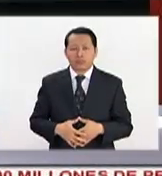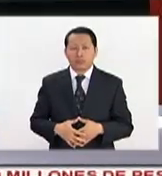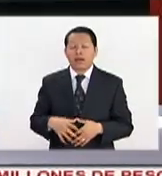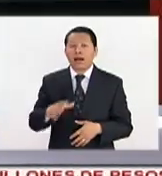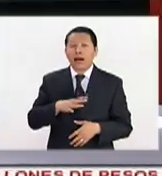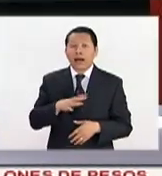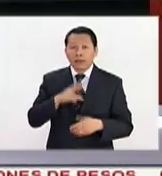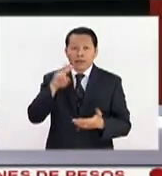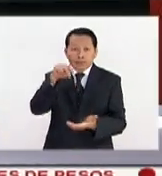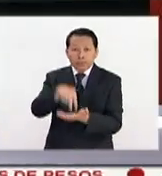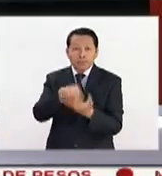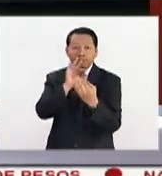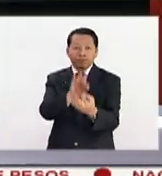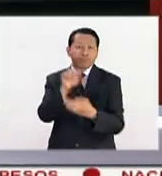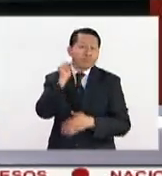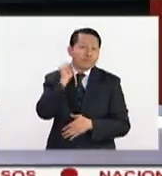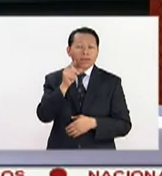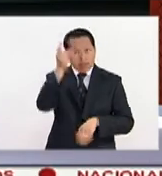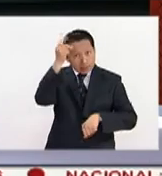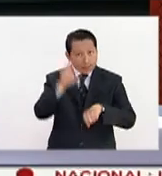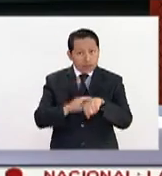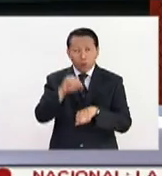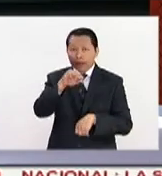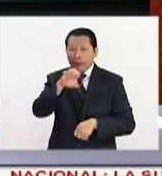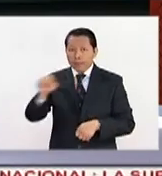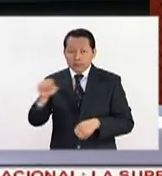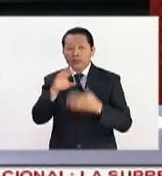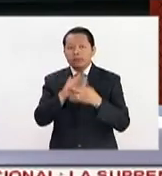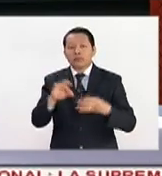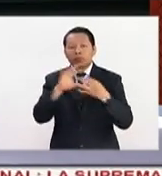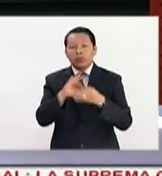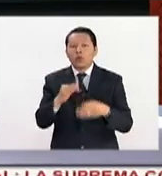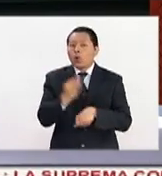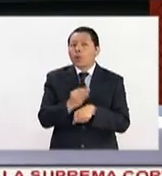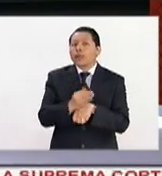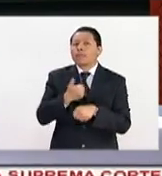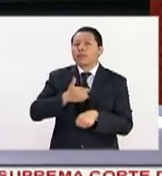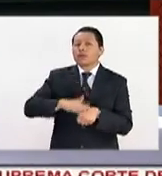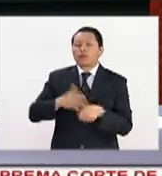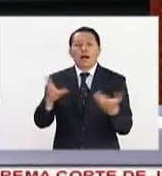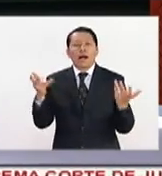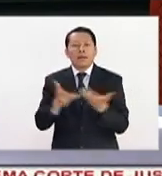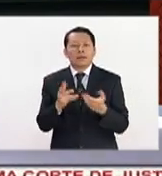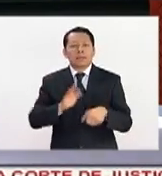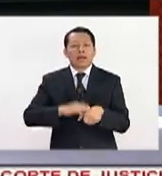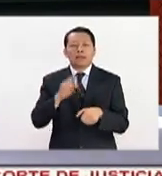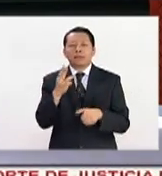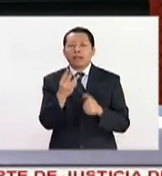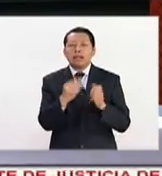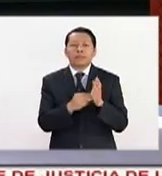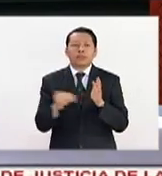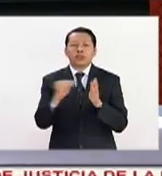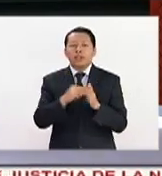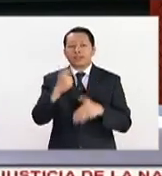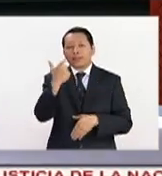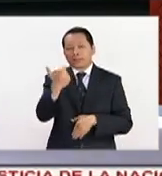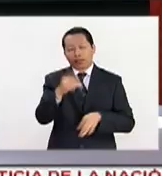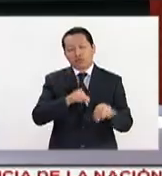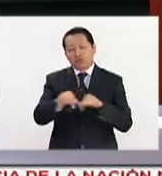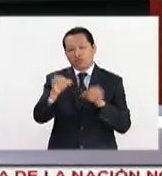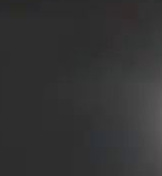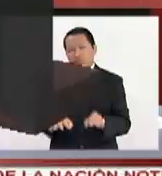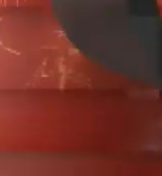En su comparecencia ante senadores, el director del IMSS destacó que en la actual administración se han creado más de 3 millones de empleos